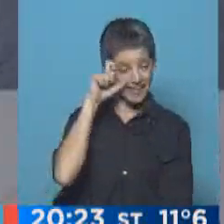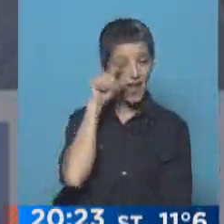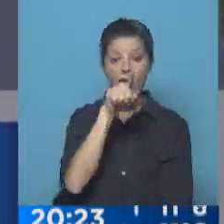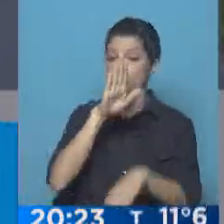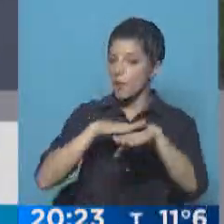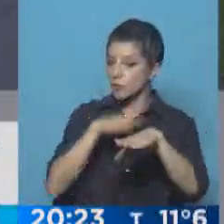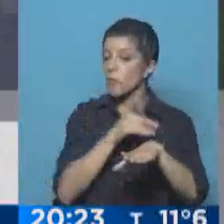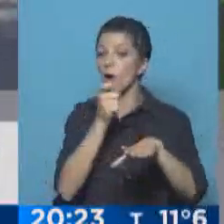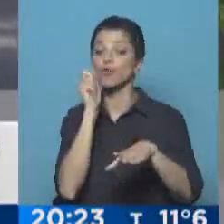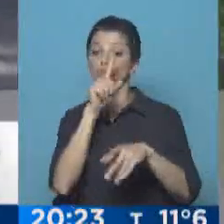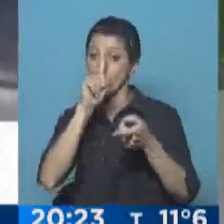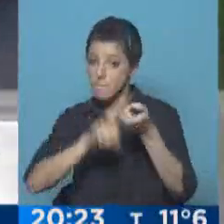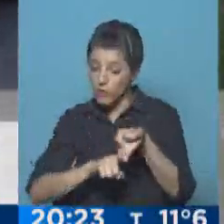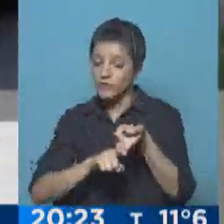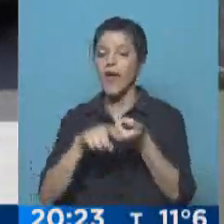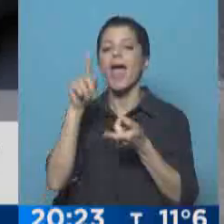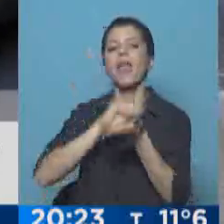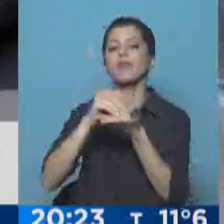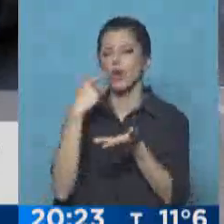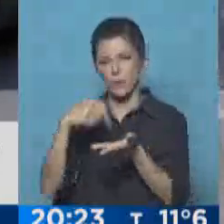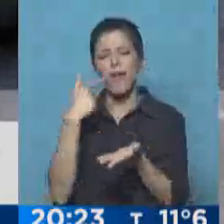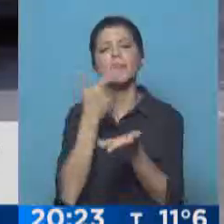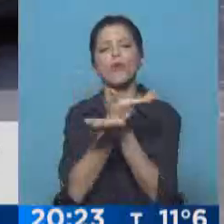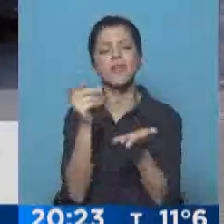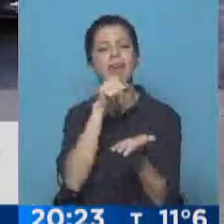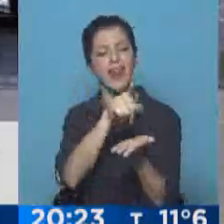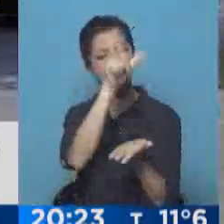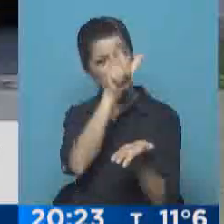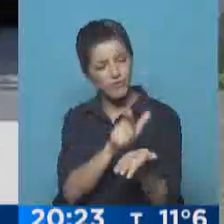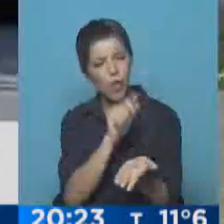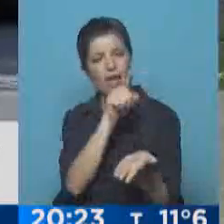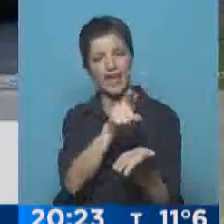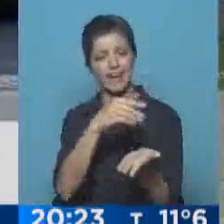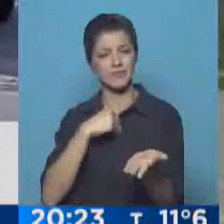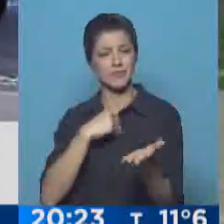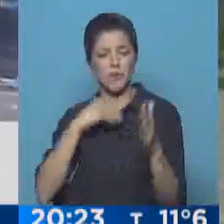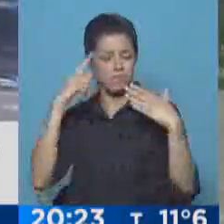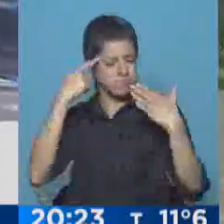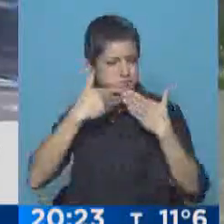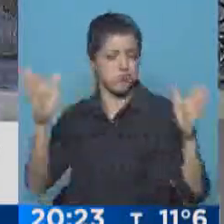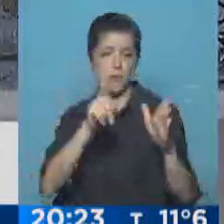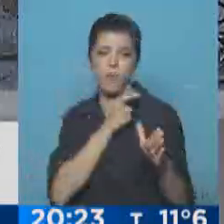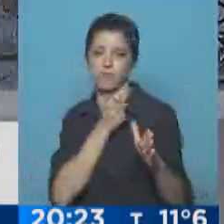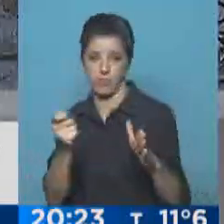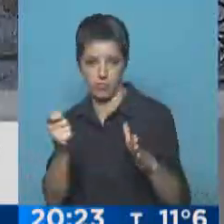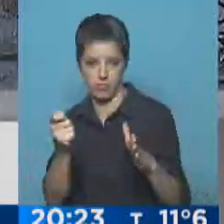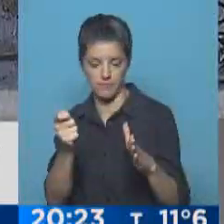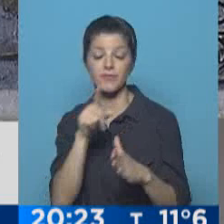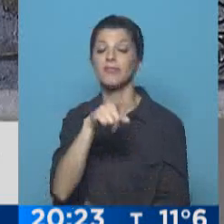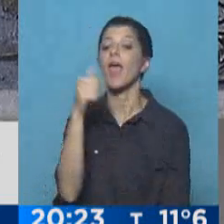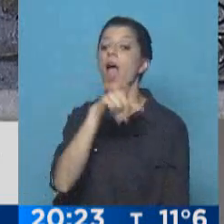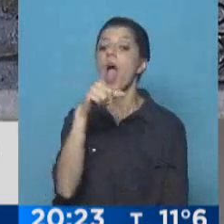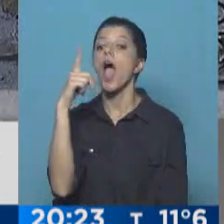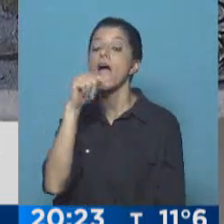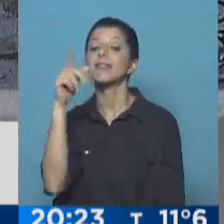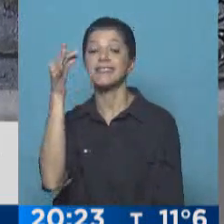asesinar a su esposa, confirmó que buscará demostrar que su cliente actuó bajo emoción violenta. Gustavo Álvarez declaró